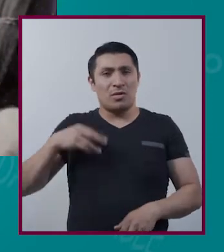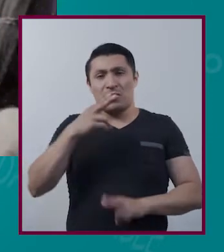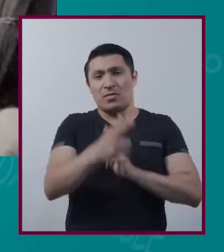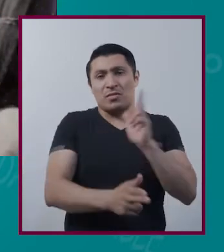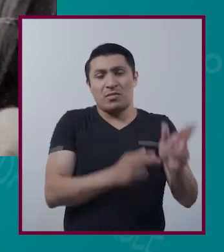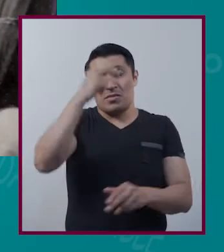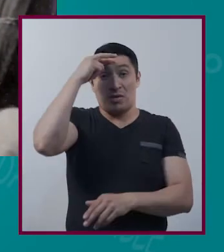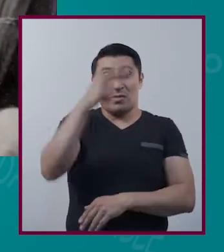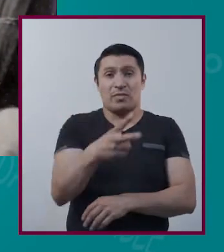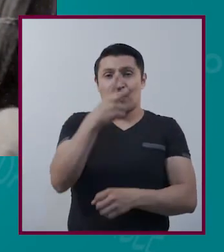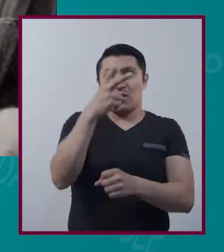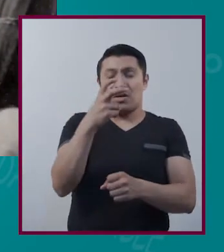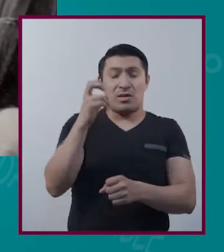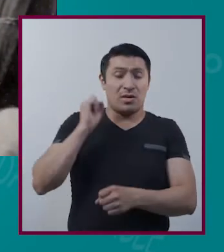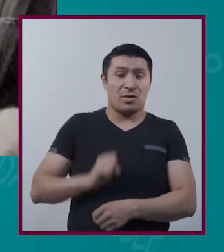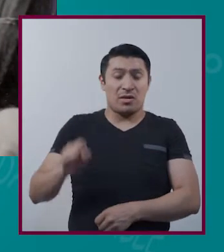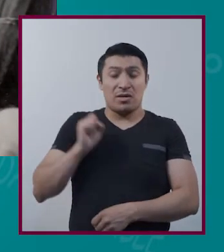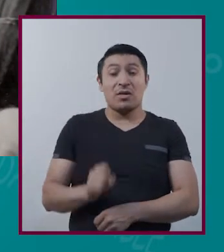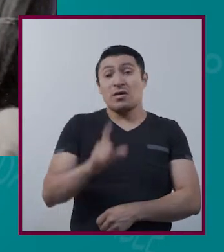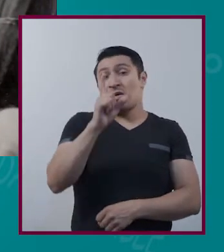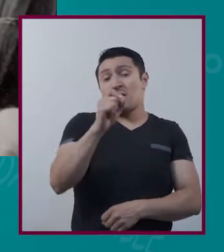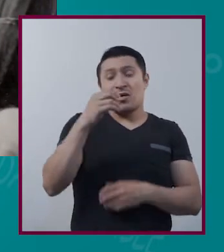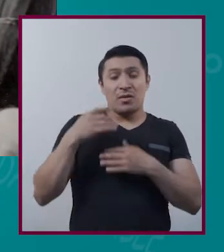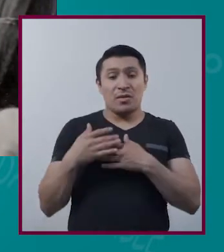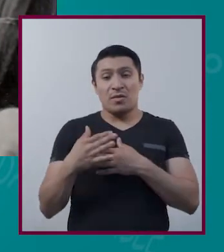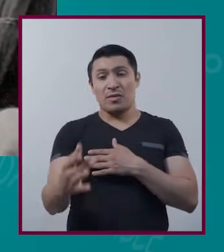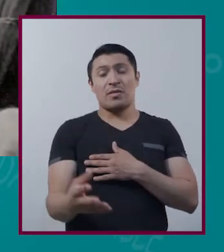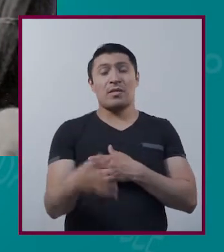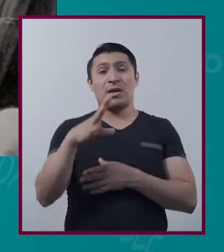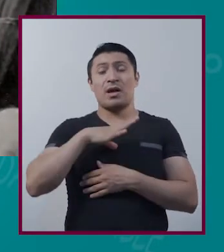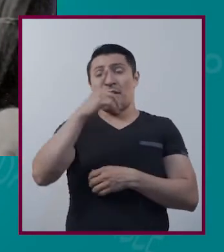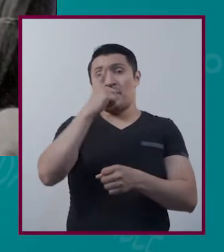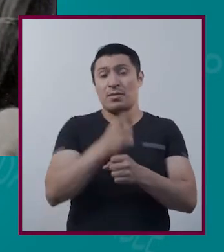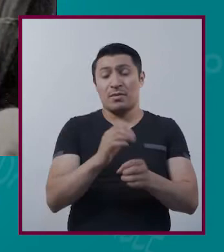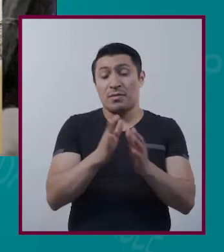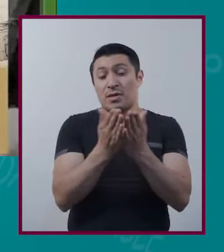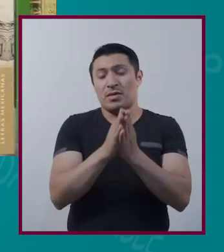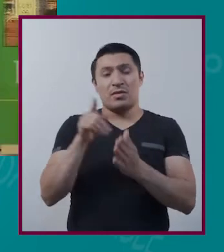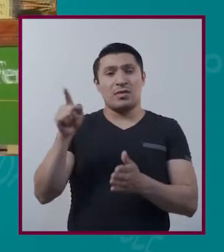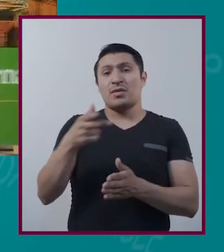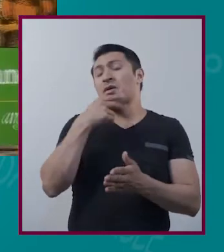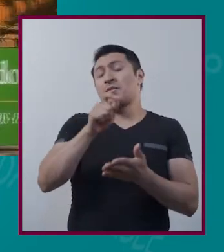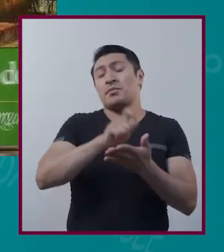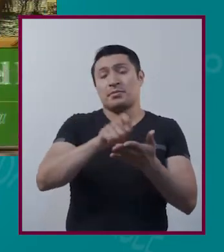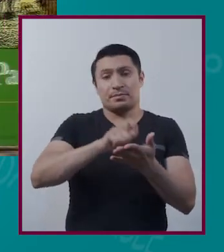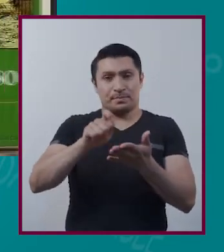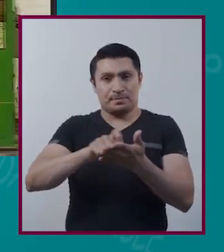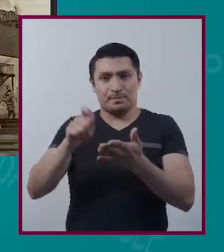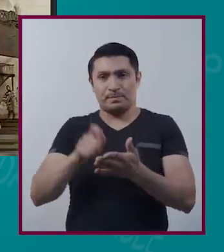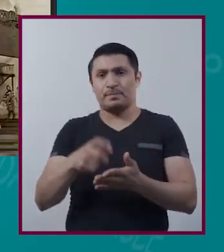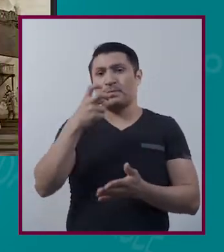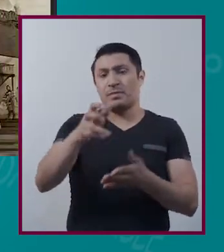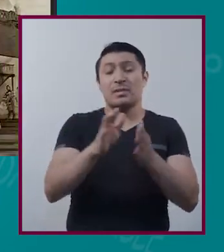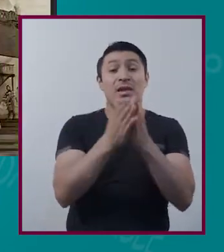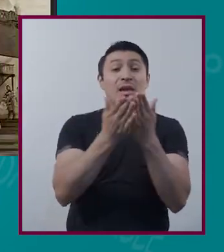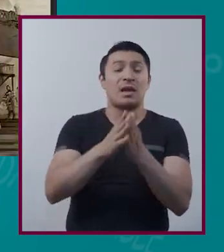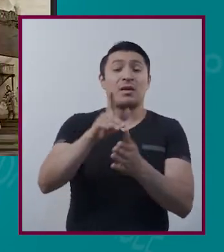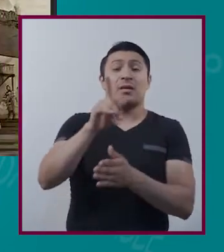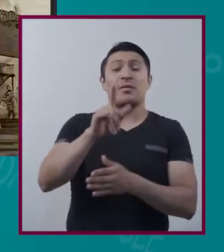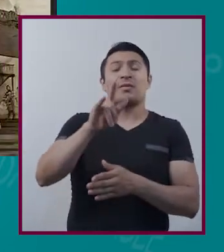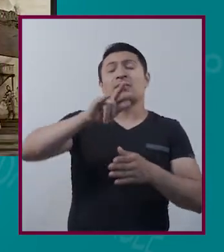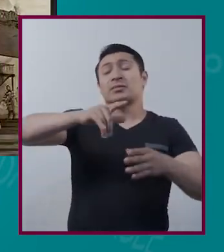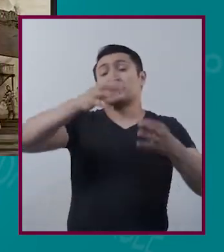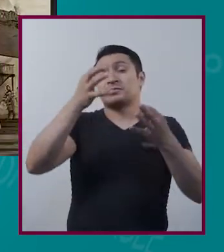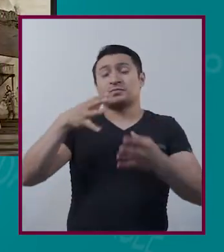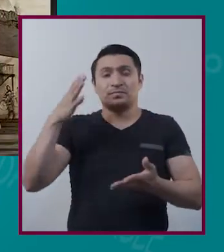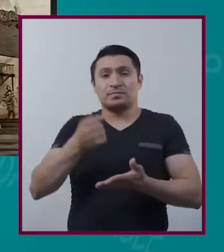lucha ferrocarrilera que se dio en México en la segunda mitad del siglo XX, es la primera novela que escribió Fernando Del Paso. Con